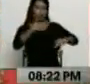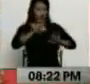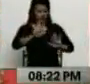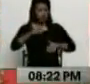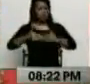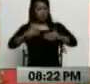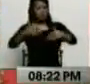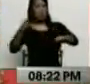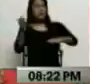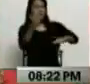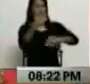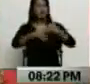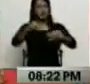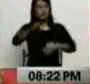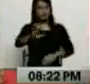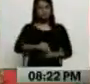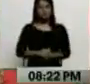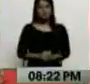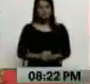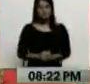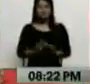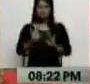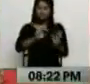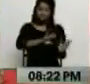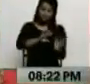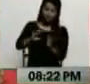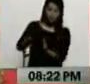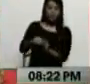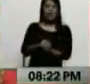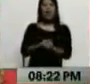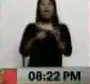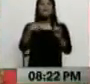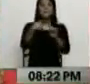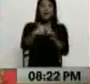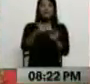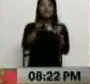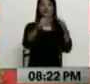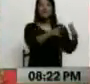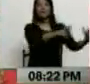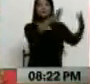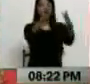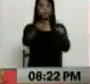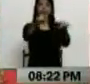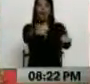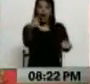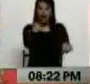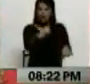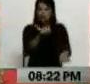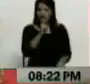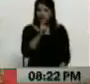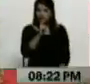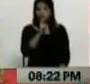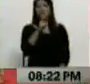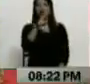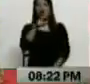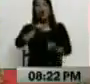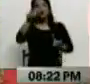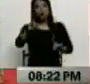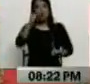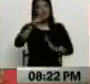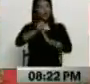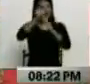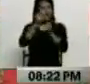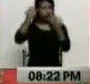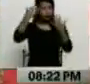justicia y está aquí también la familia de otro grande en la distancia